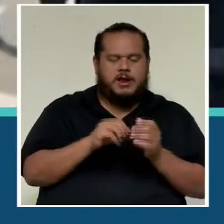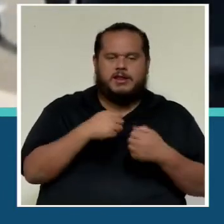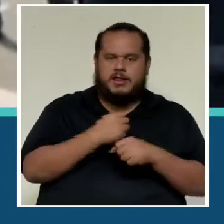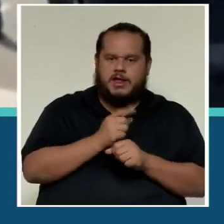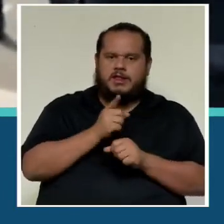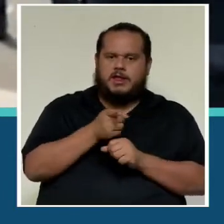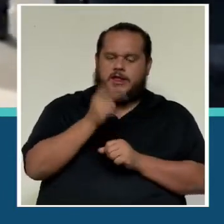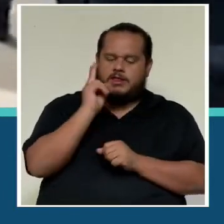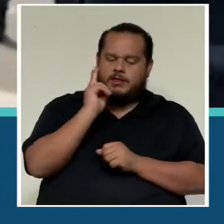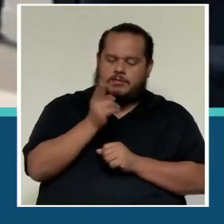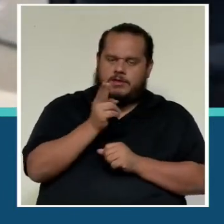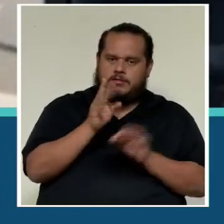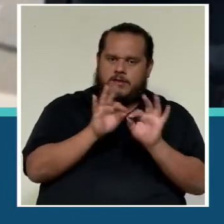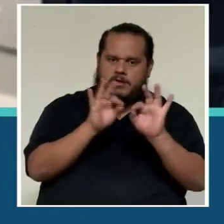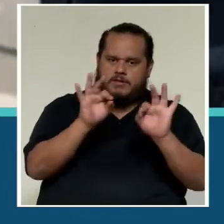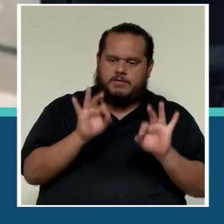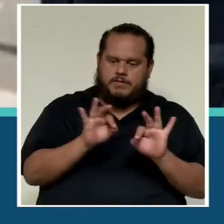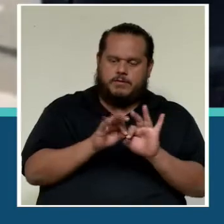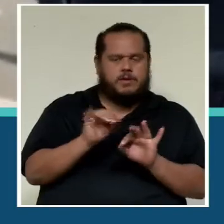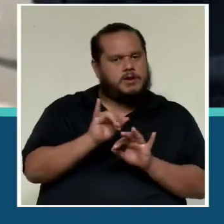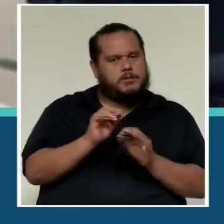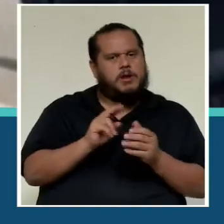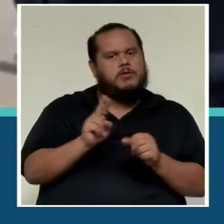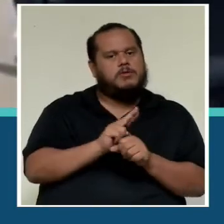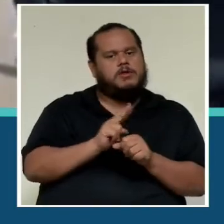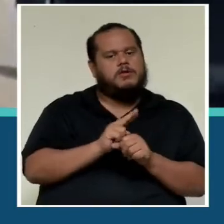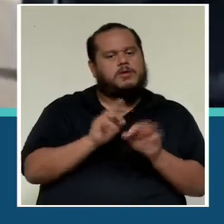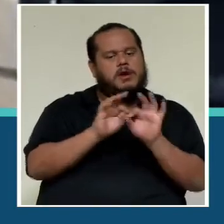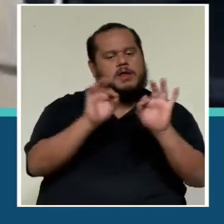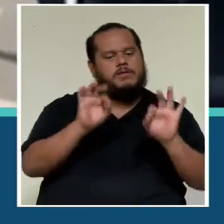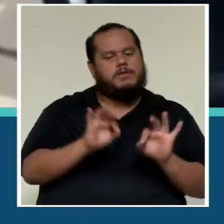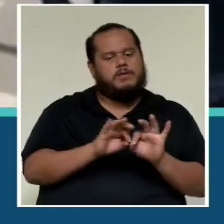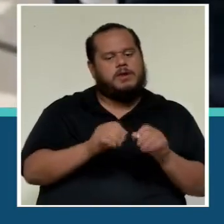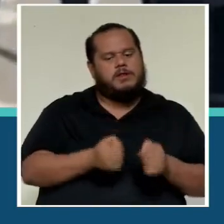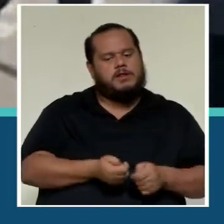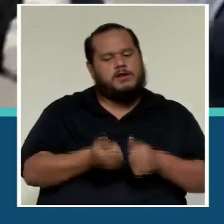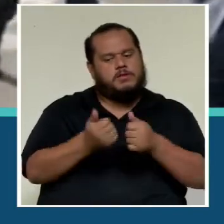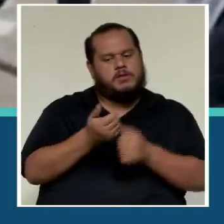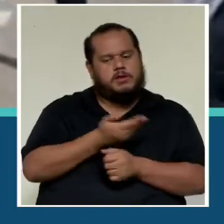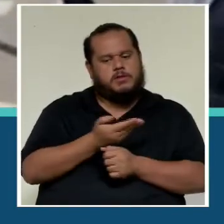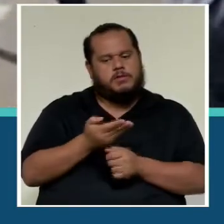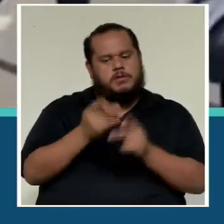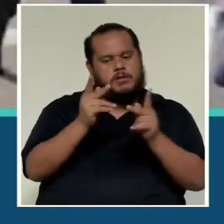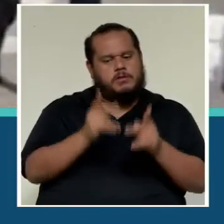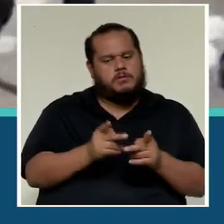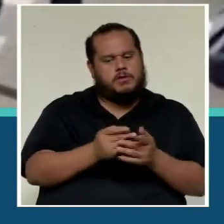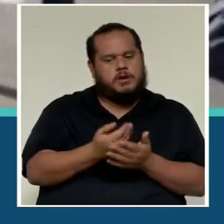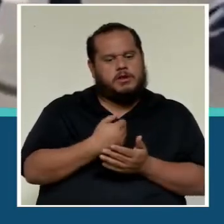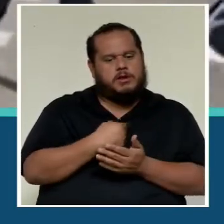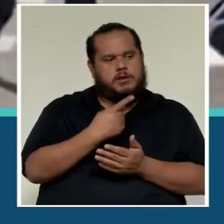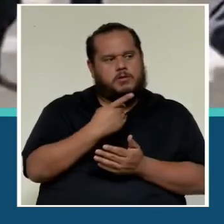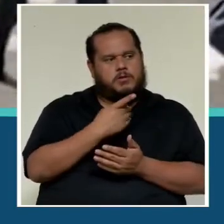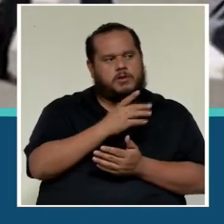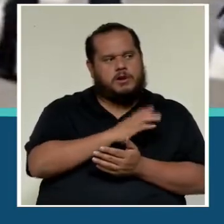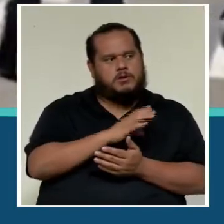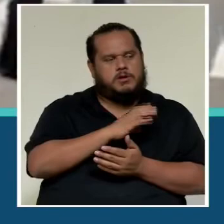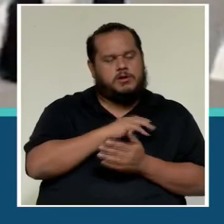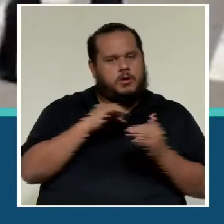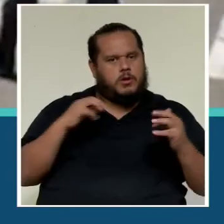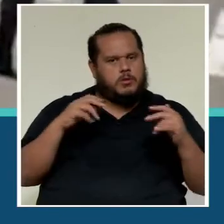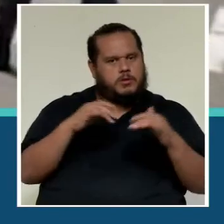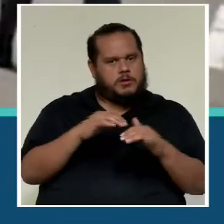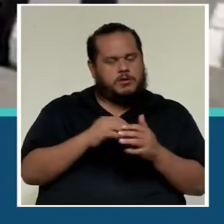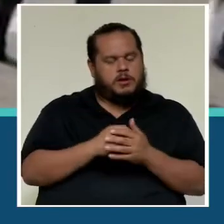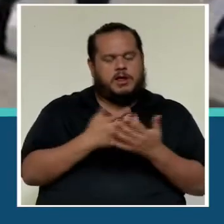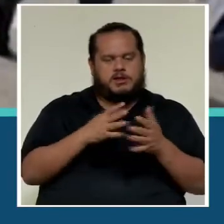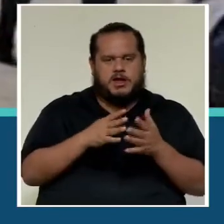esta misma figura. También aplicamos la figura de la expulsión, que tiene que ver cuando las personas tienen una condición migratoria